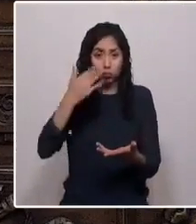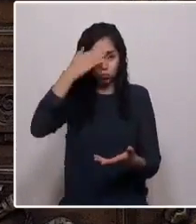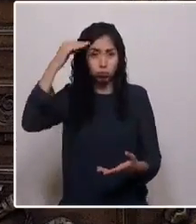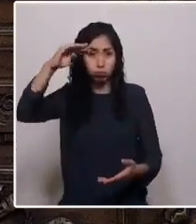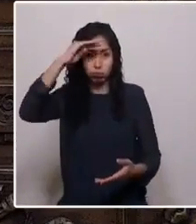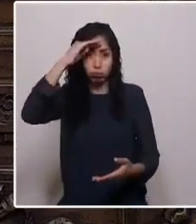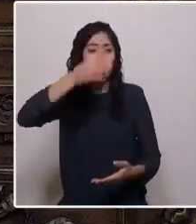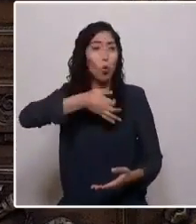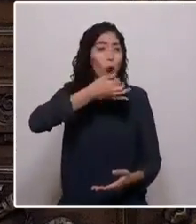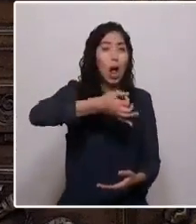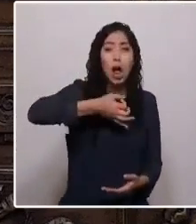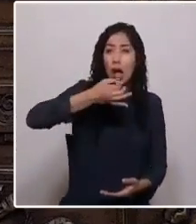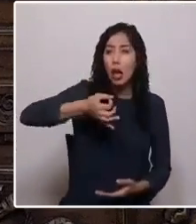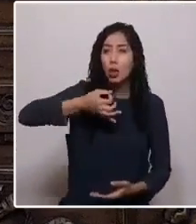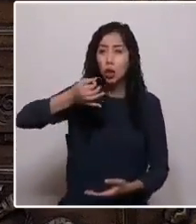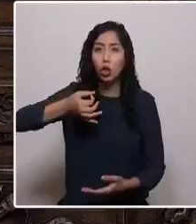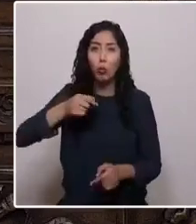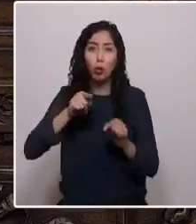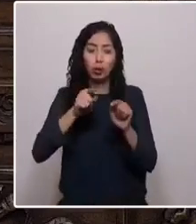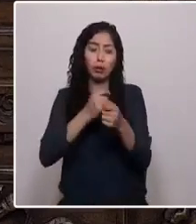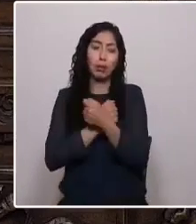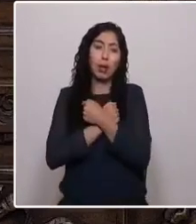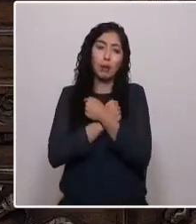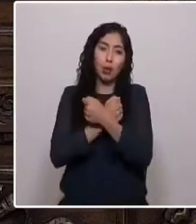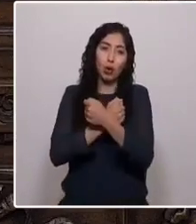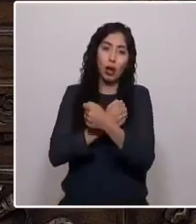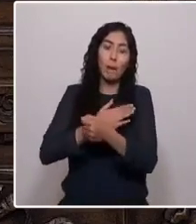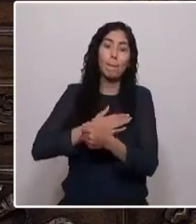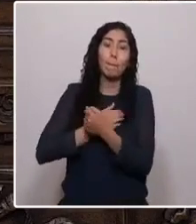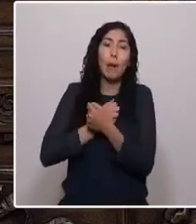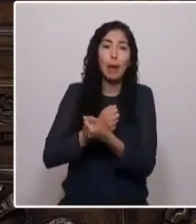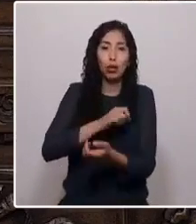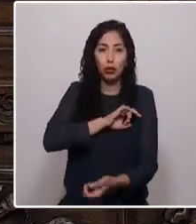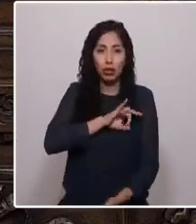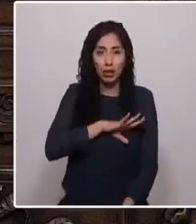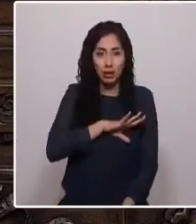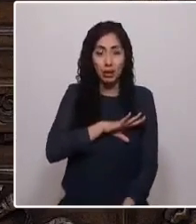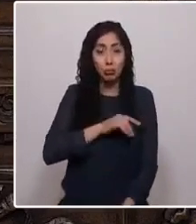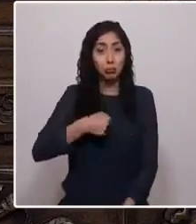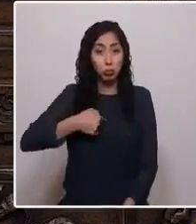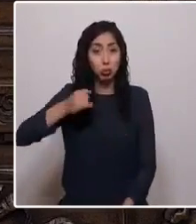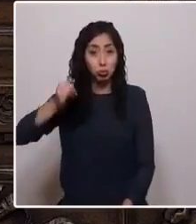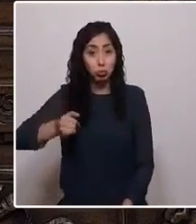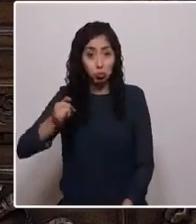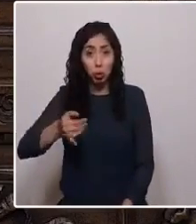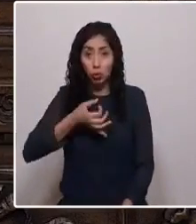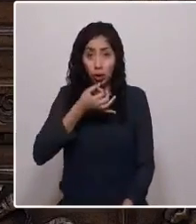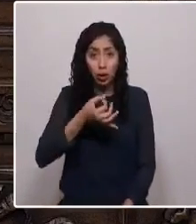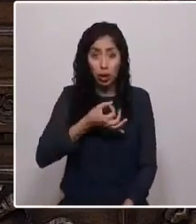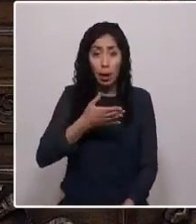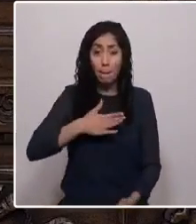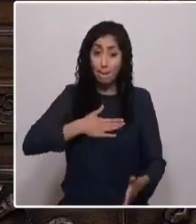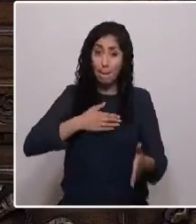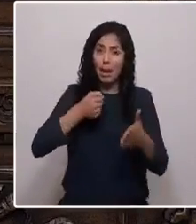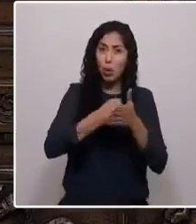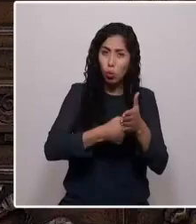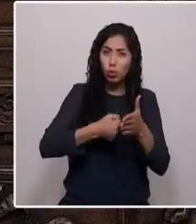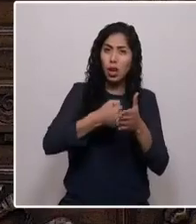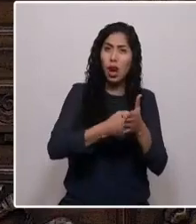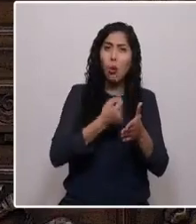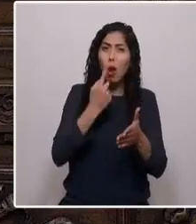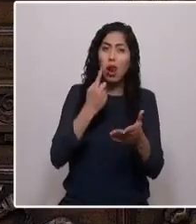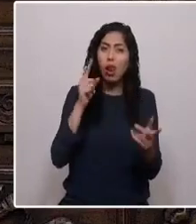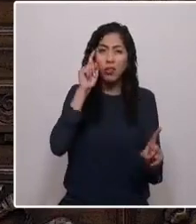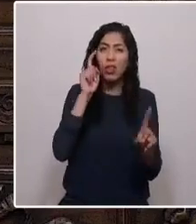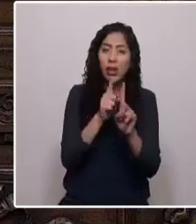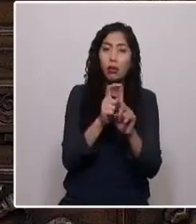cuentos que improviso por ti, mi amor, mi amado Chile. Siempre lo dije, mis luchas son la libertad,